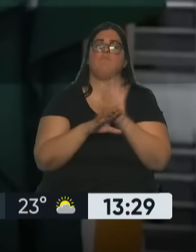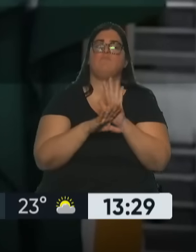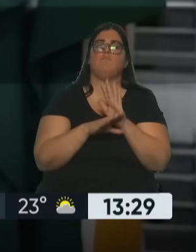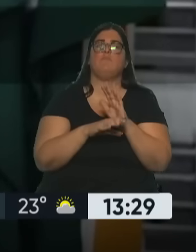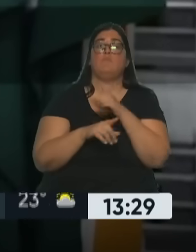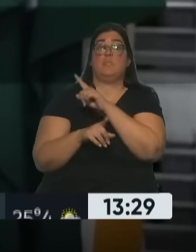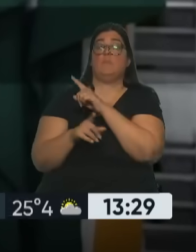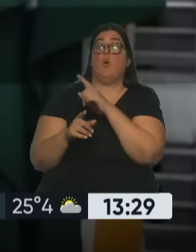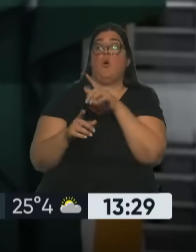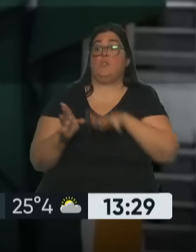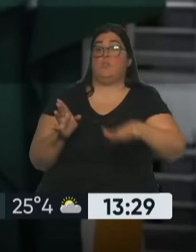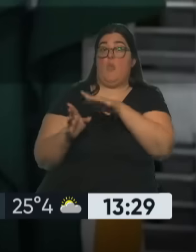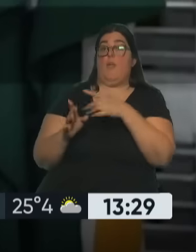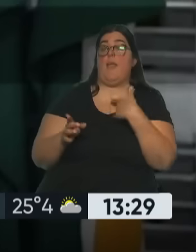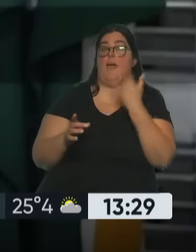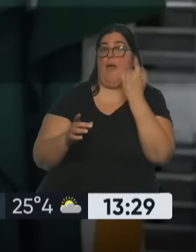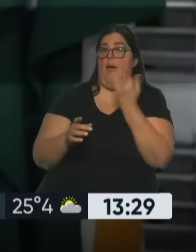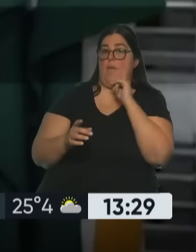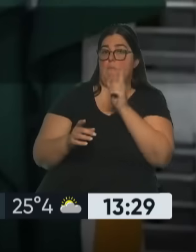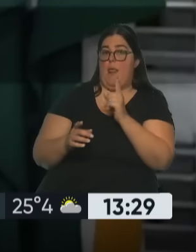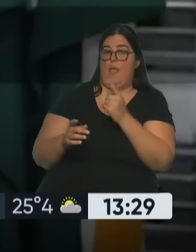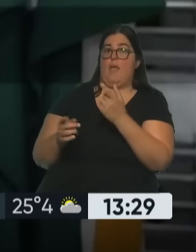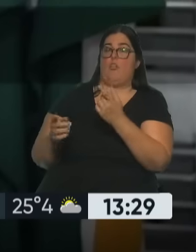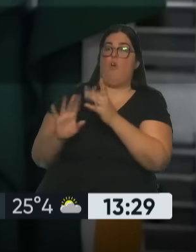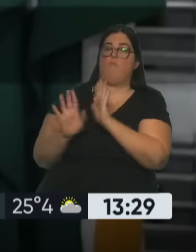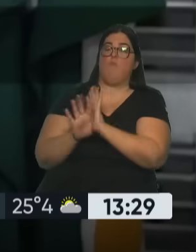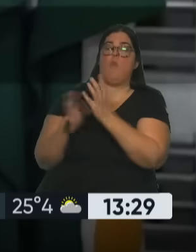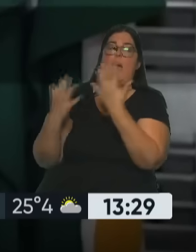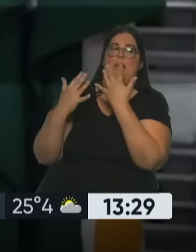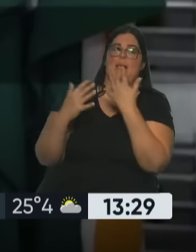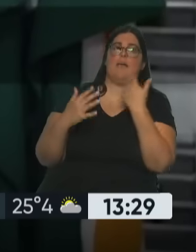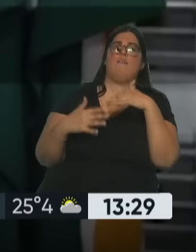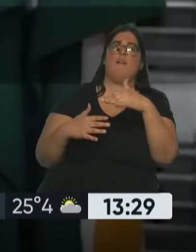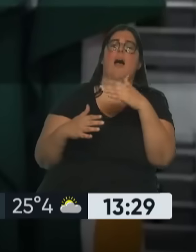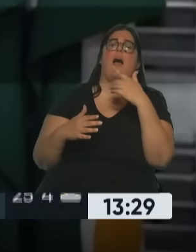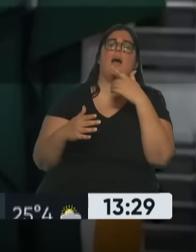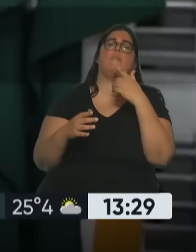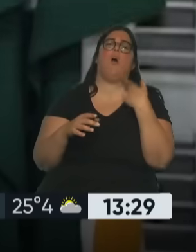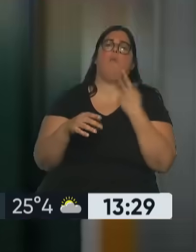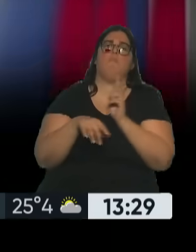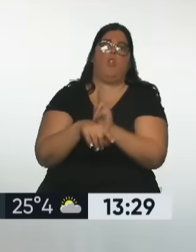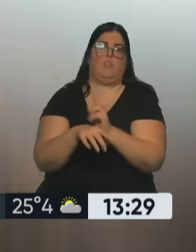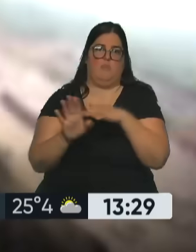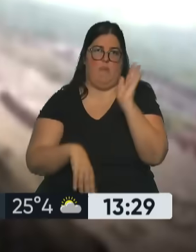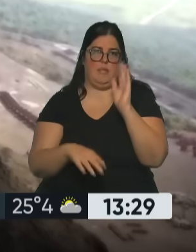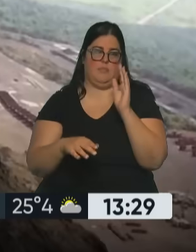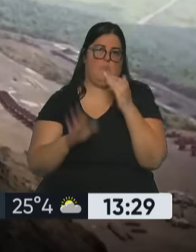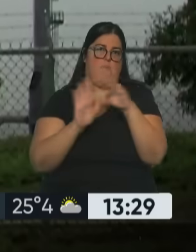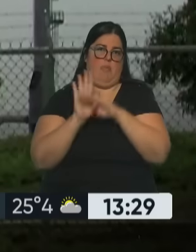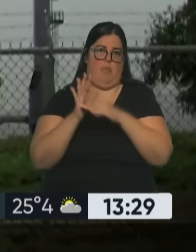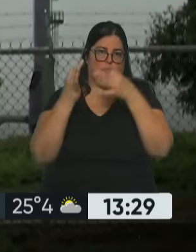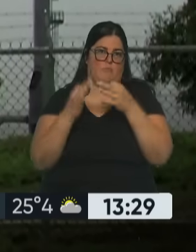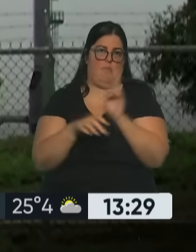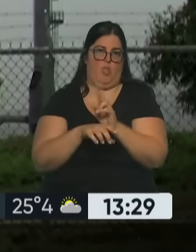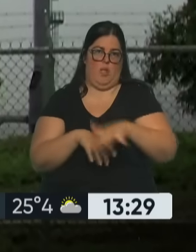its territorial integrity and will intensify precautionary measures to safeguard its territory.